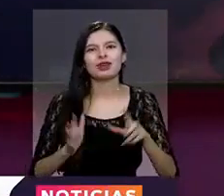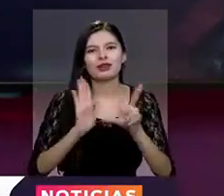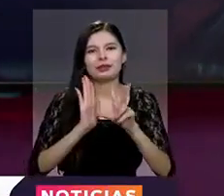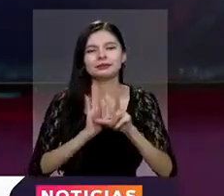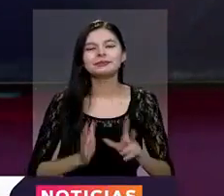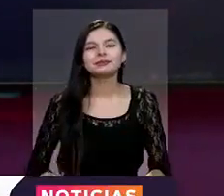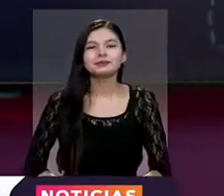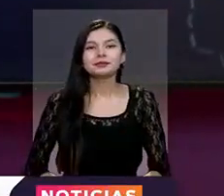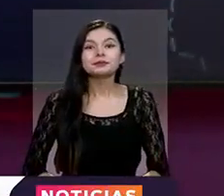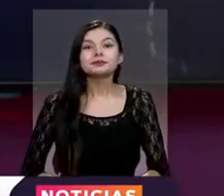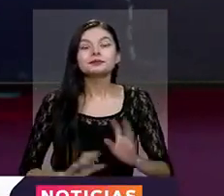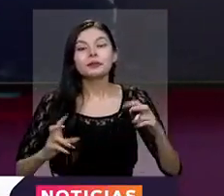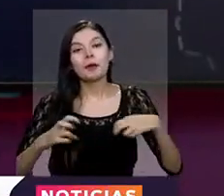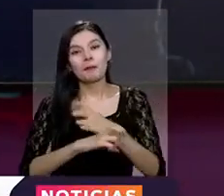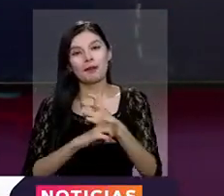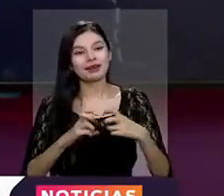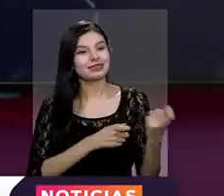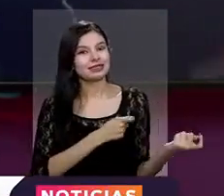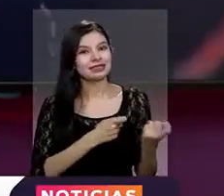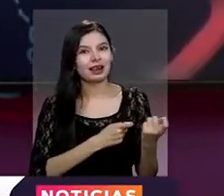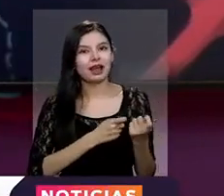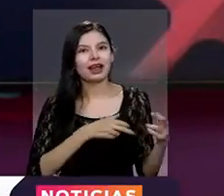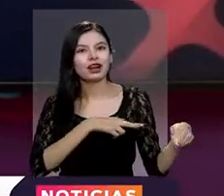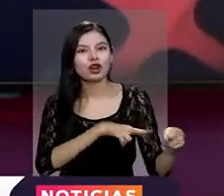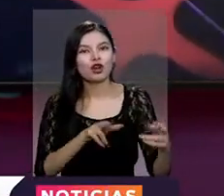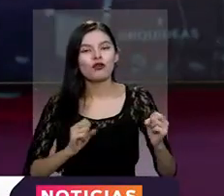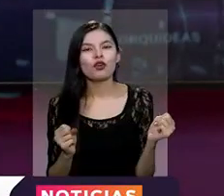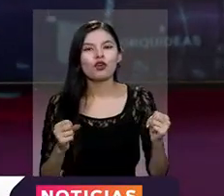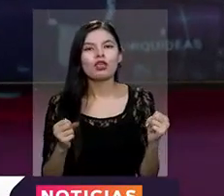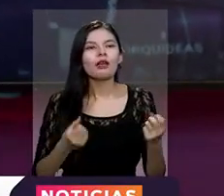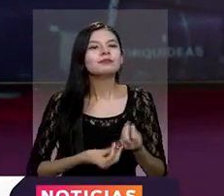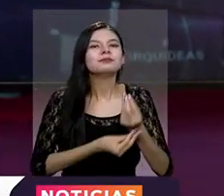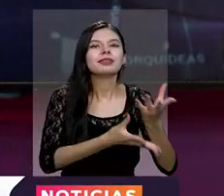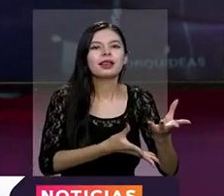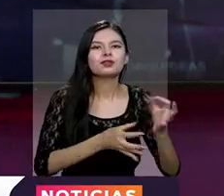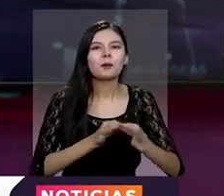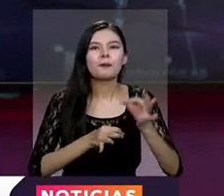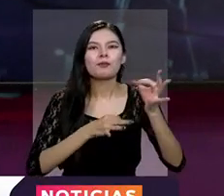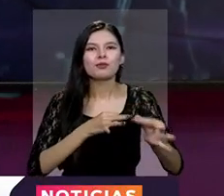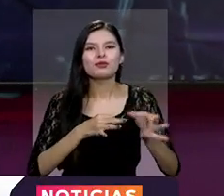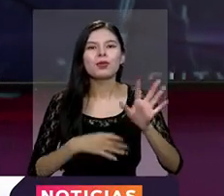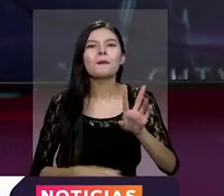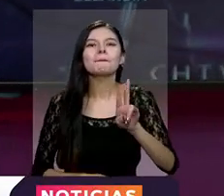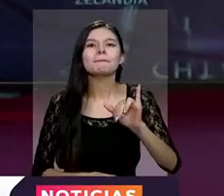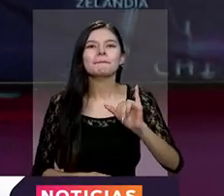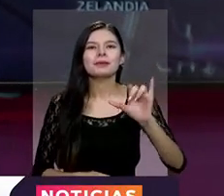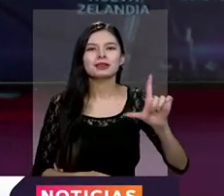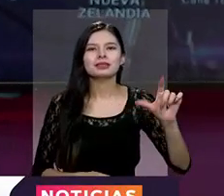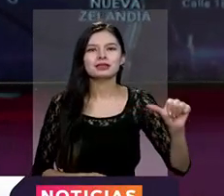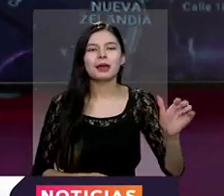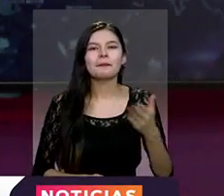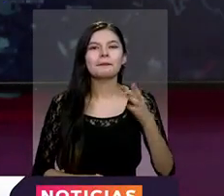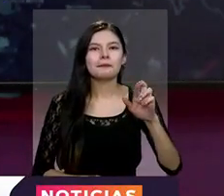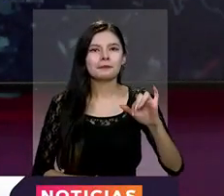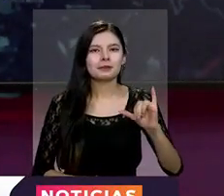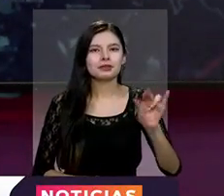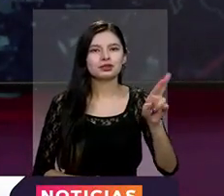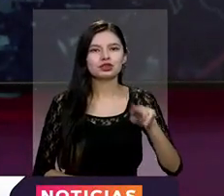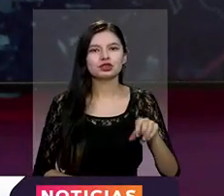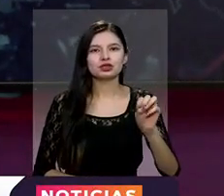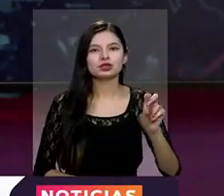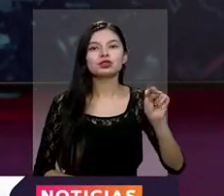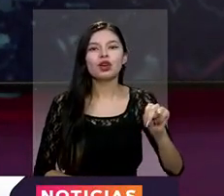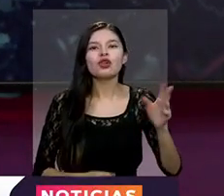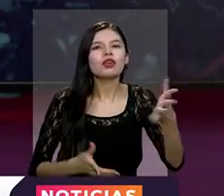Un parque lineal en honor al río Bogotá, con el fin de protegerlo, fue entregado al municipio de Villapinzón, en Cundinamarca, lugar en el que nace esta